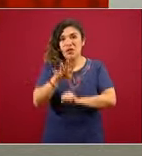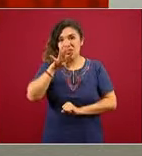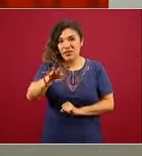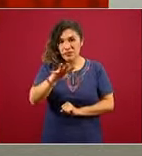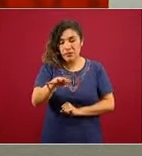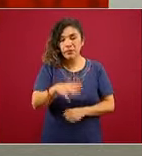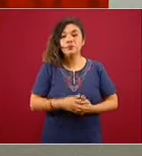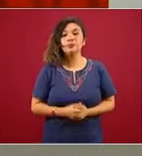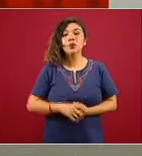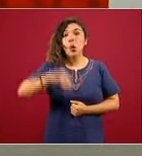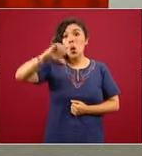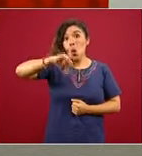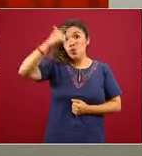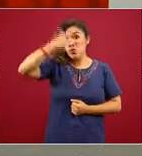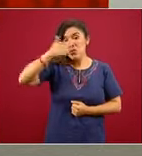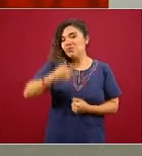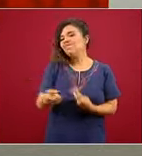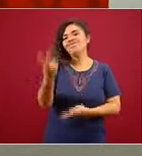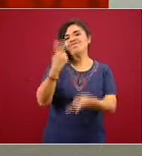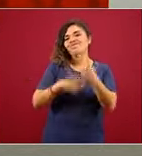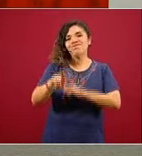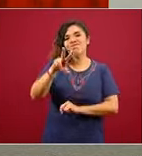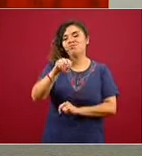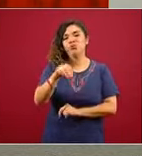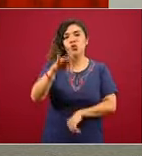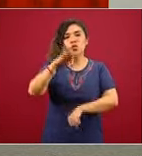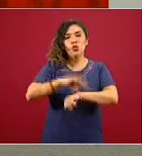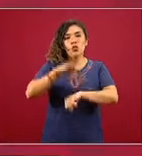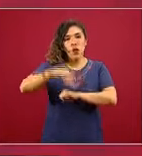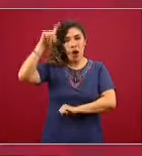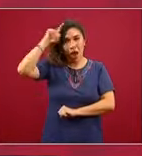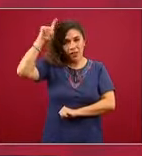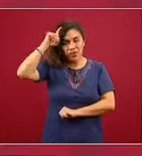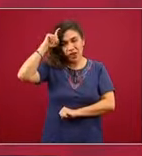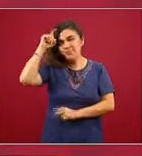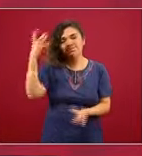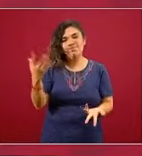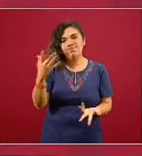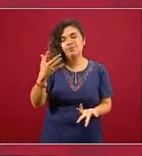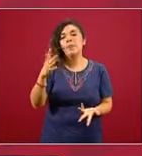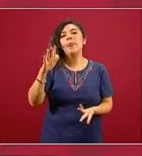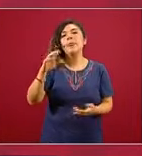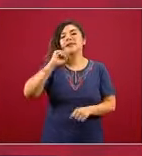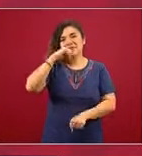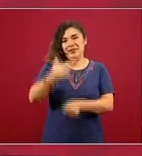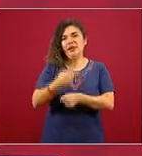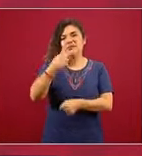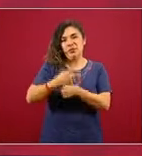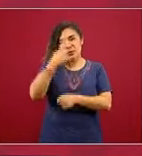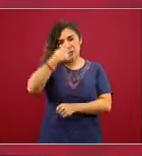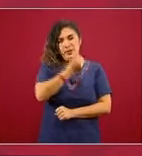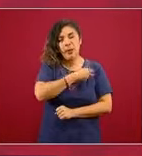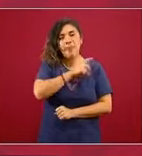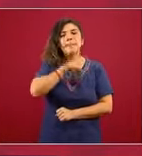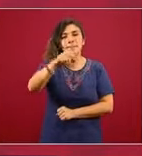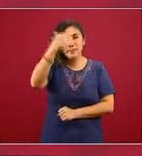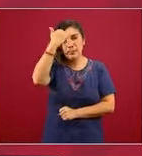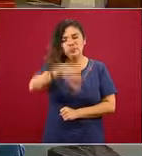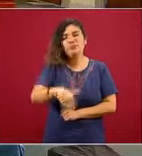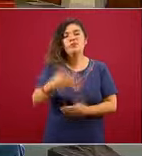COVID-19. Esta noche no nos estará acompañando el doctor Hugo López-Gatell, subsecretario de Salud. Como ustedes